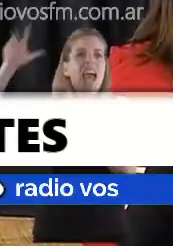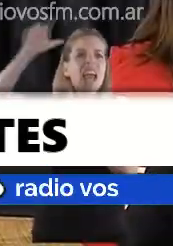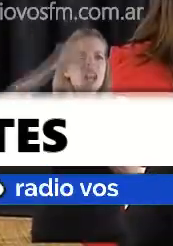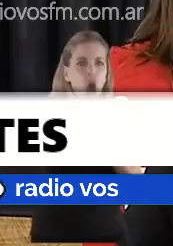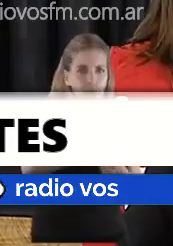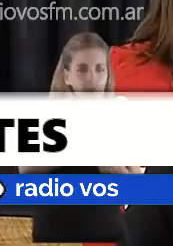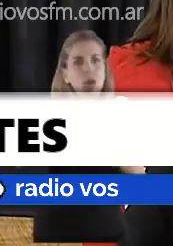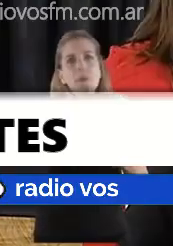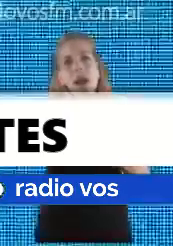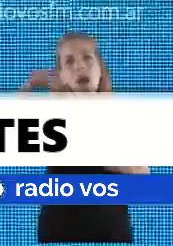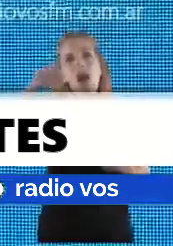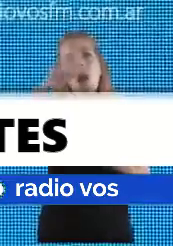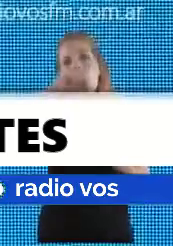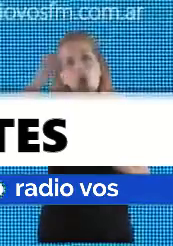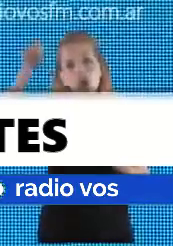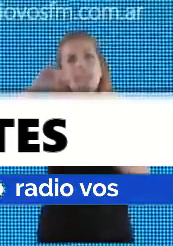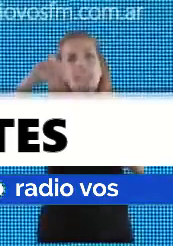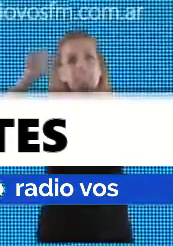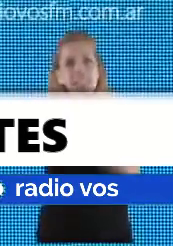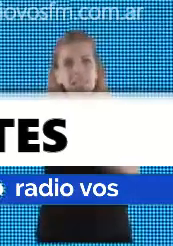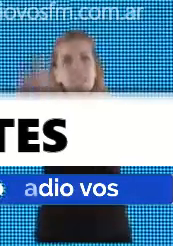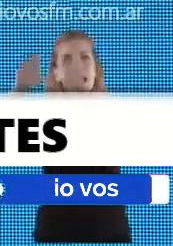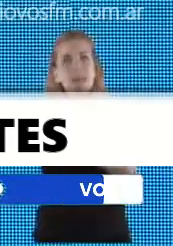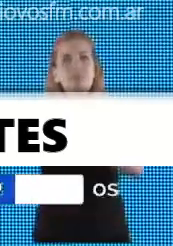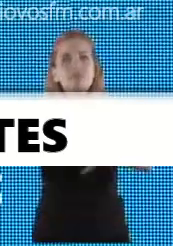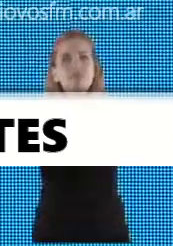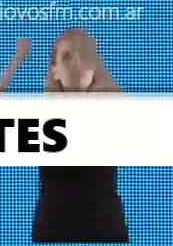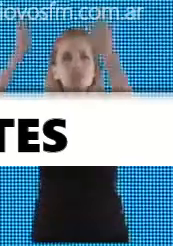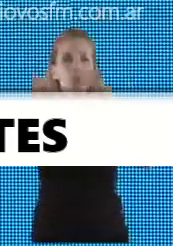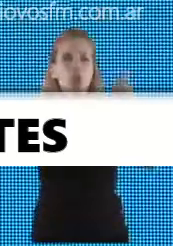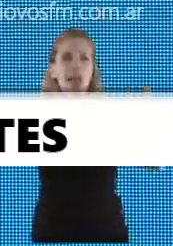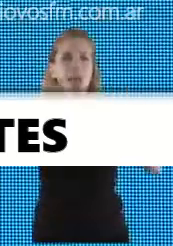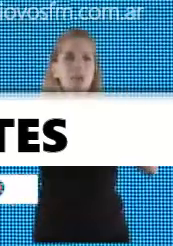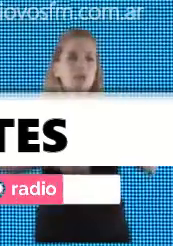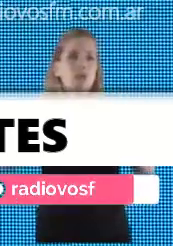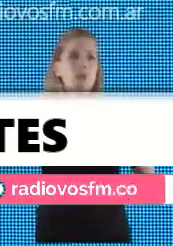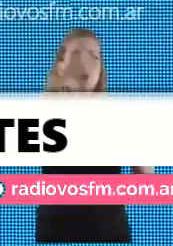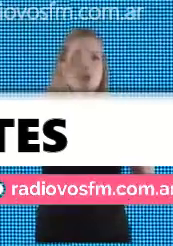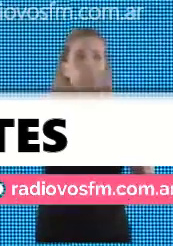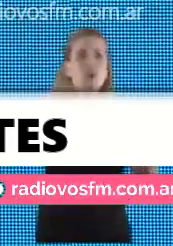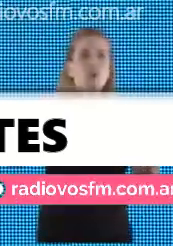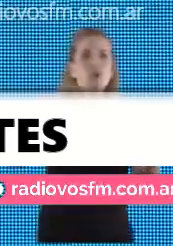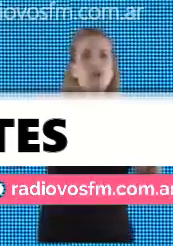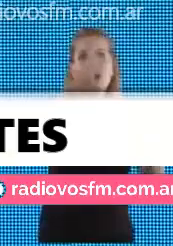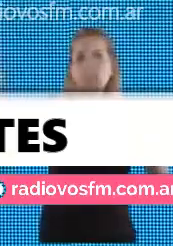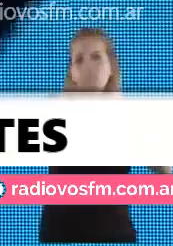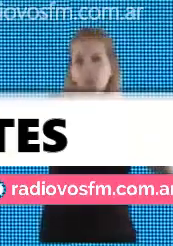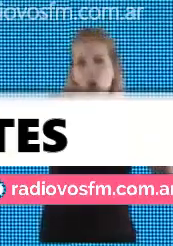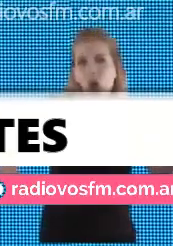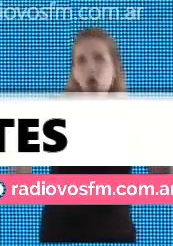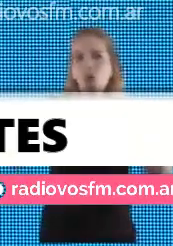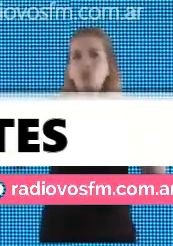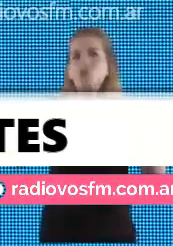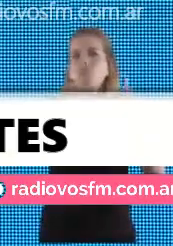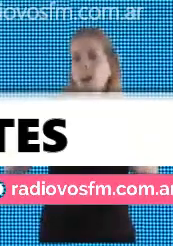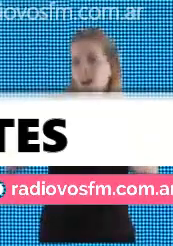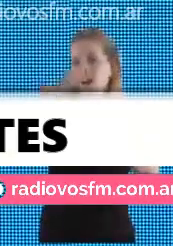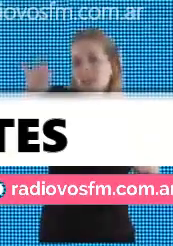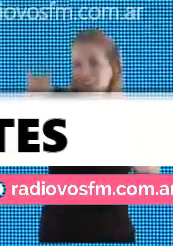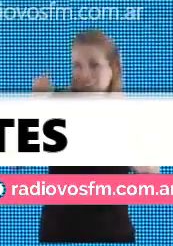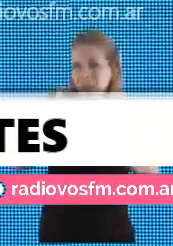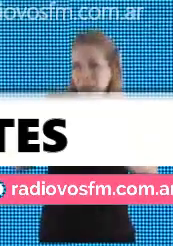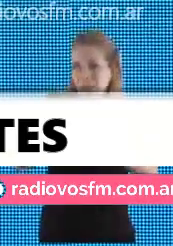pagar a pagar eso y nos han dado a todos nuestros brigadistas han ido todas nuestras fuerzas de seguridad ha ido ayer el